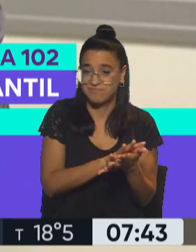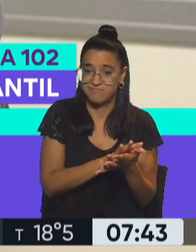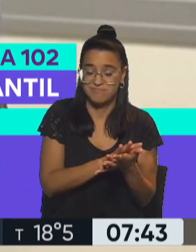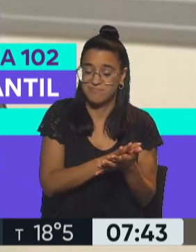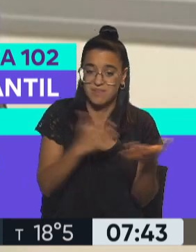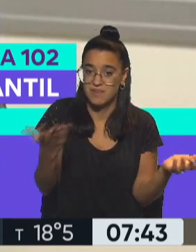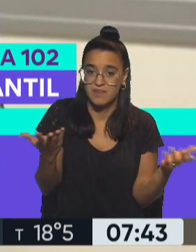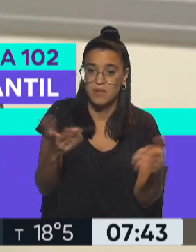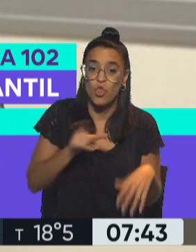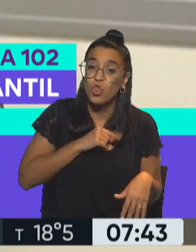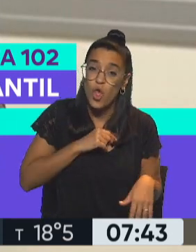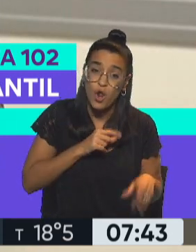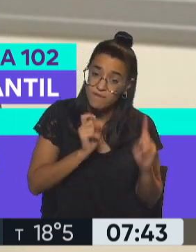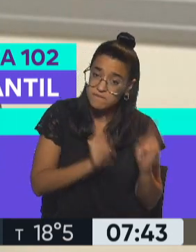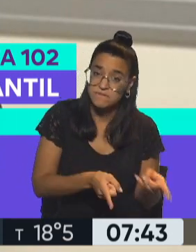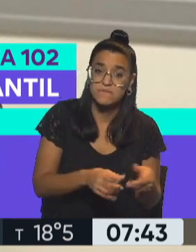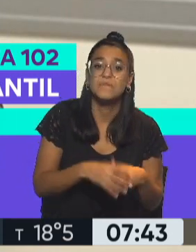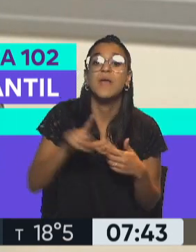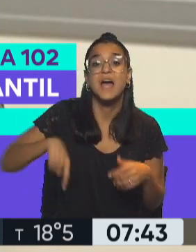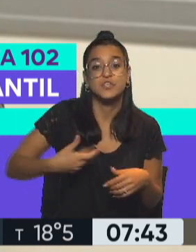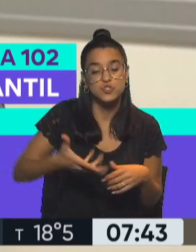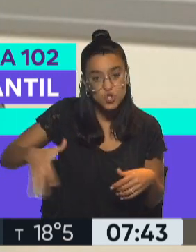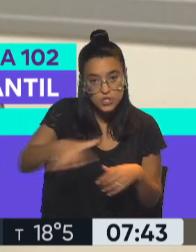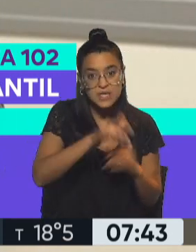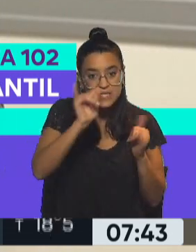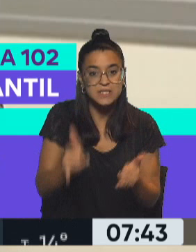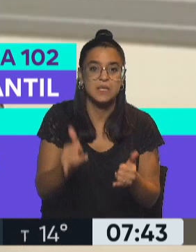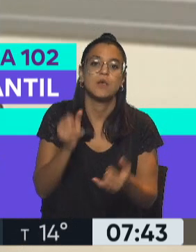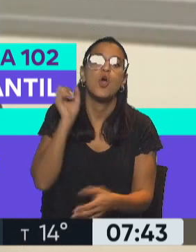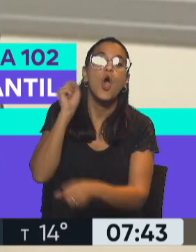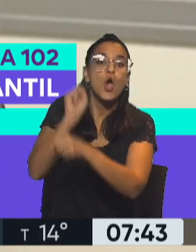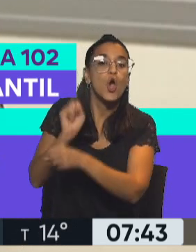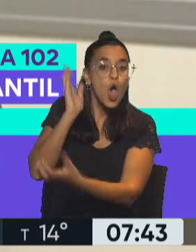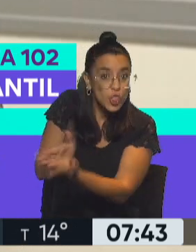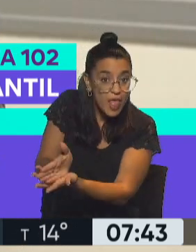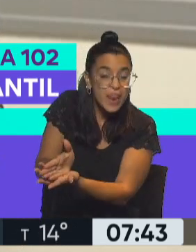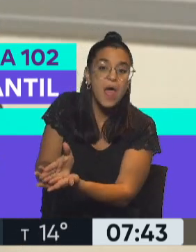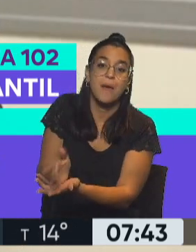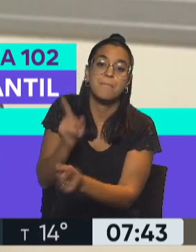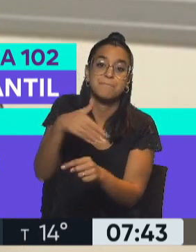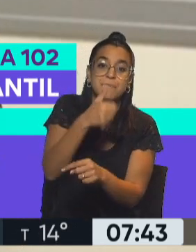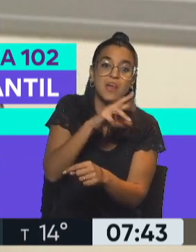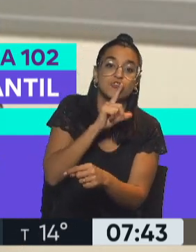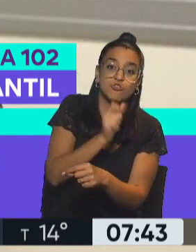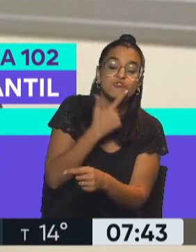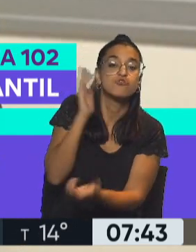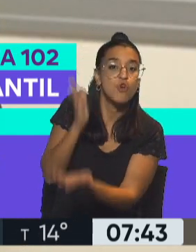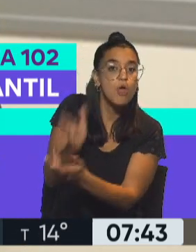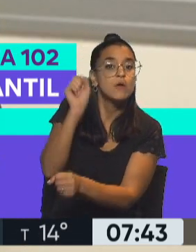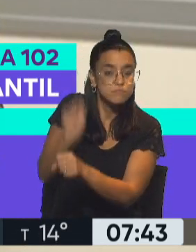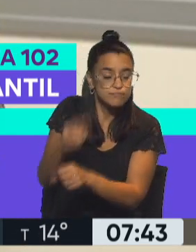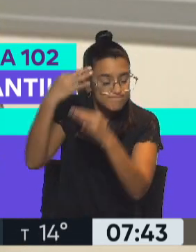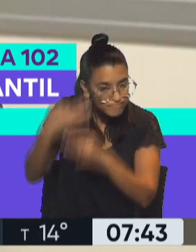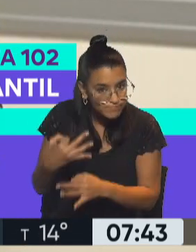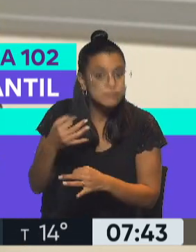que pueda resarcir el dolor de la víctima. Sí, a nivel social, que haya una condena, me parece, como decía el doctor Martos, que sea una condena